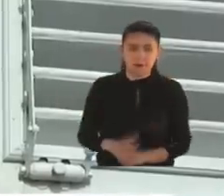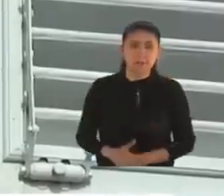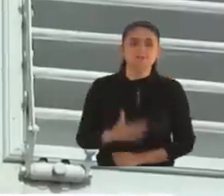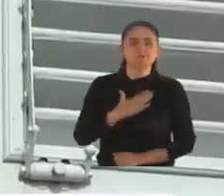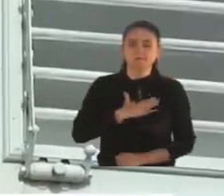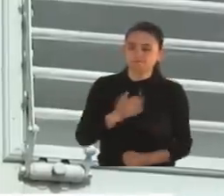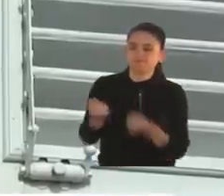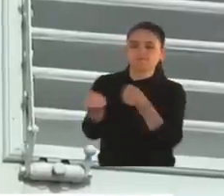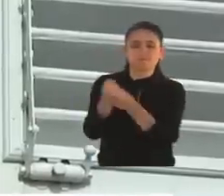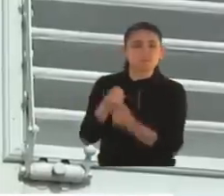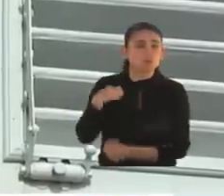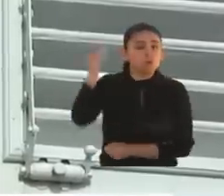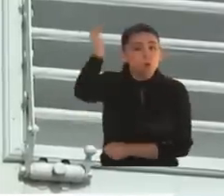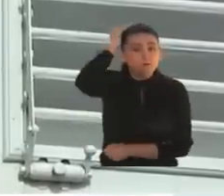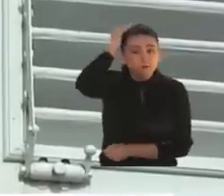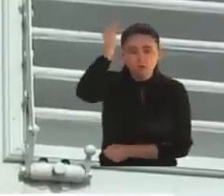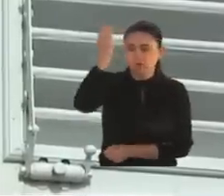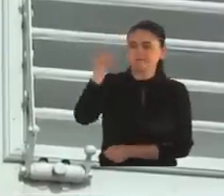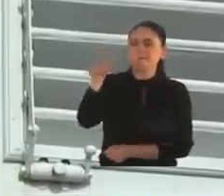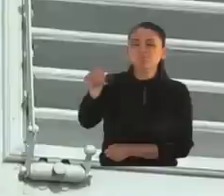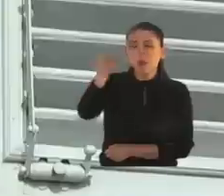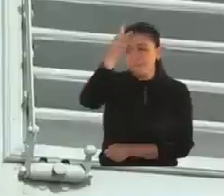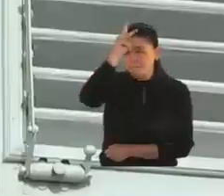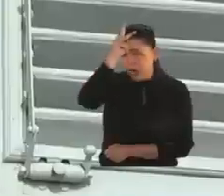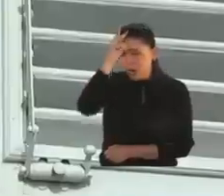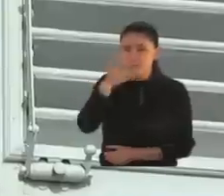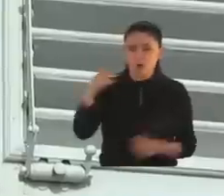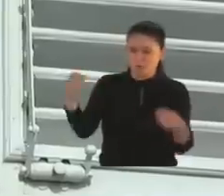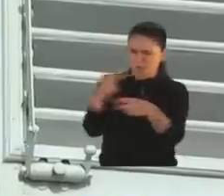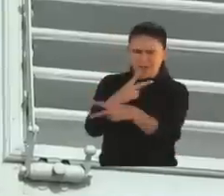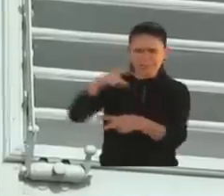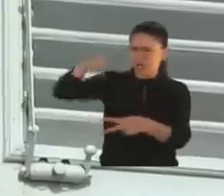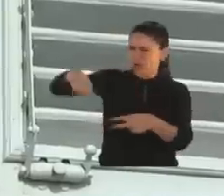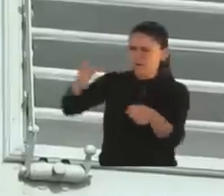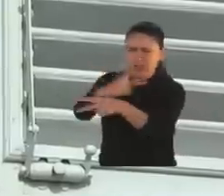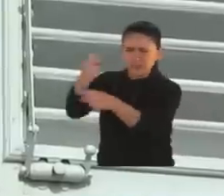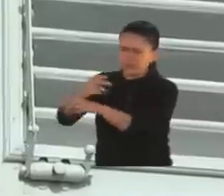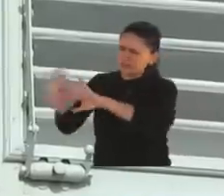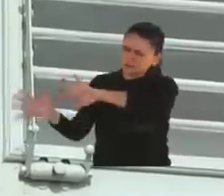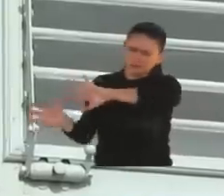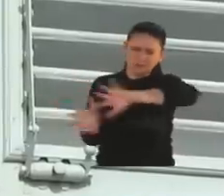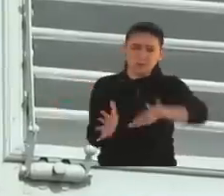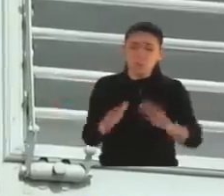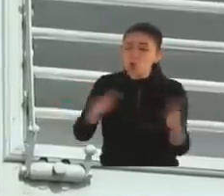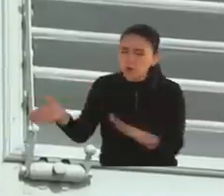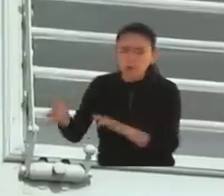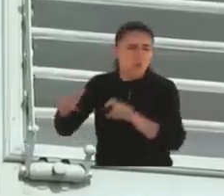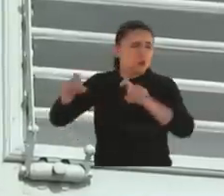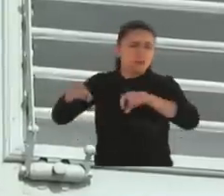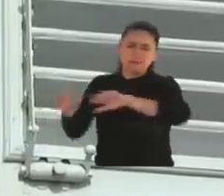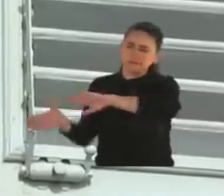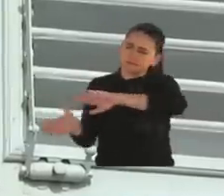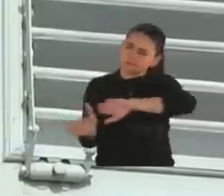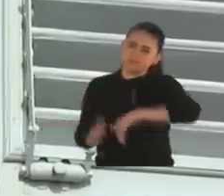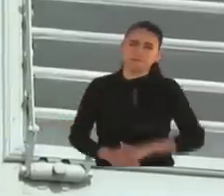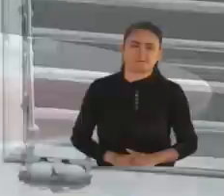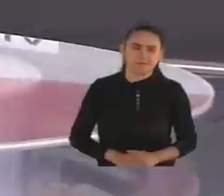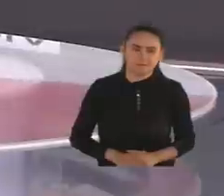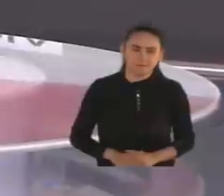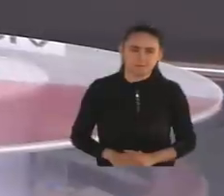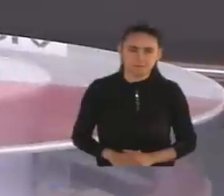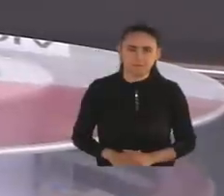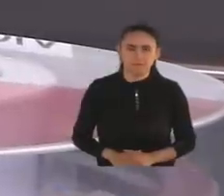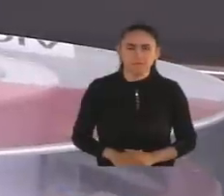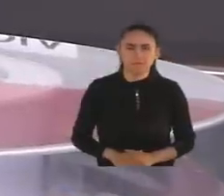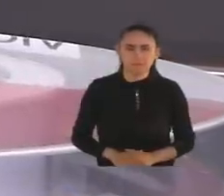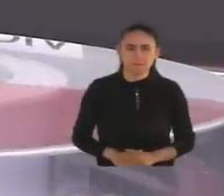obispos peruanos para decir no a la violencia, venga de donde venga, no más muertes. No a la violencia.